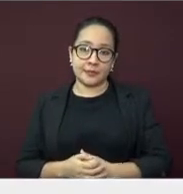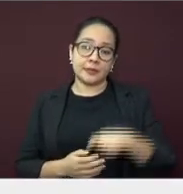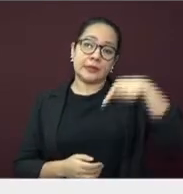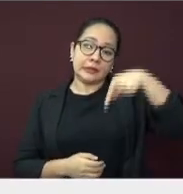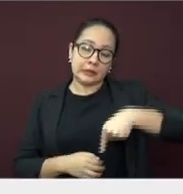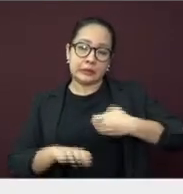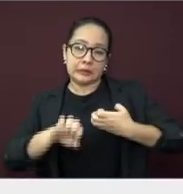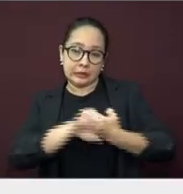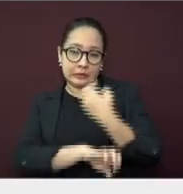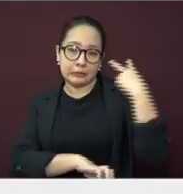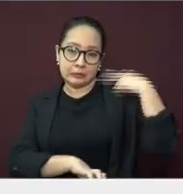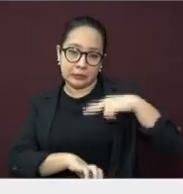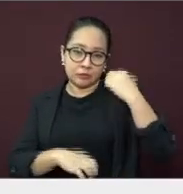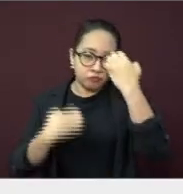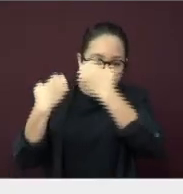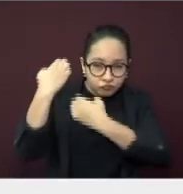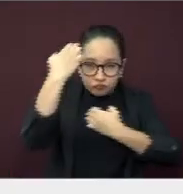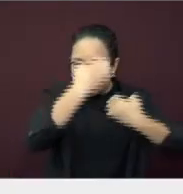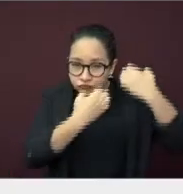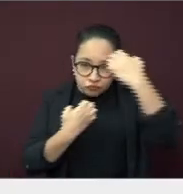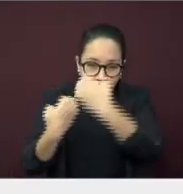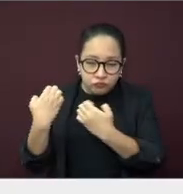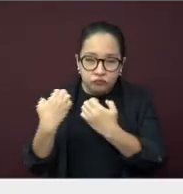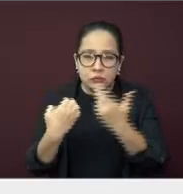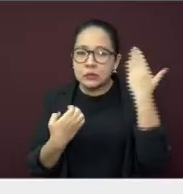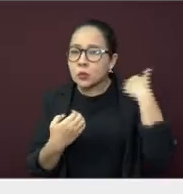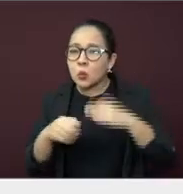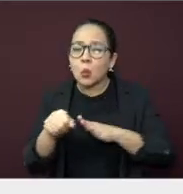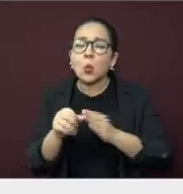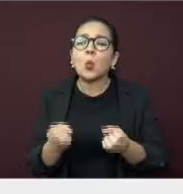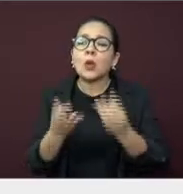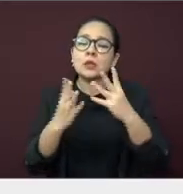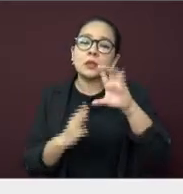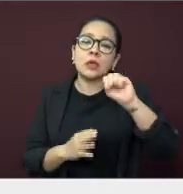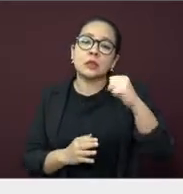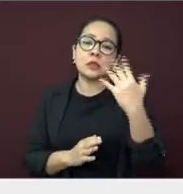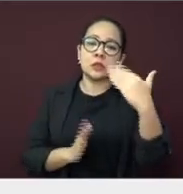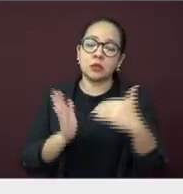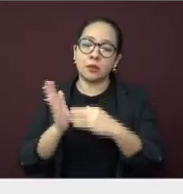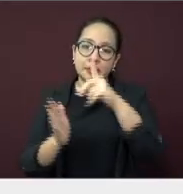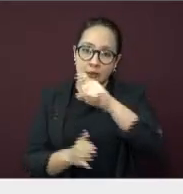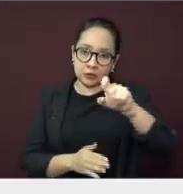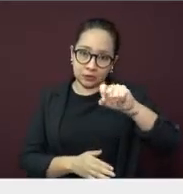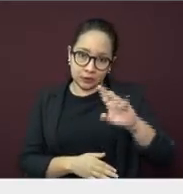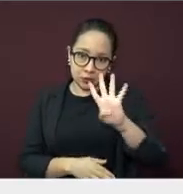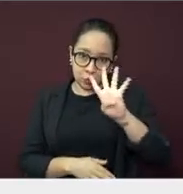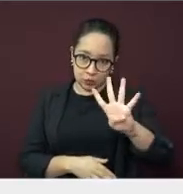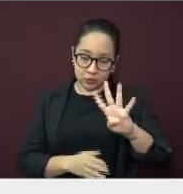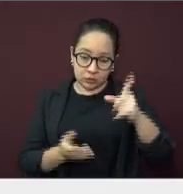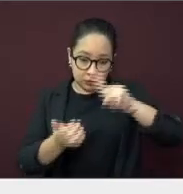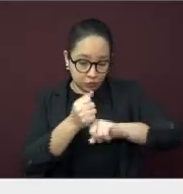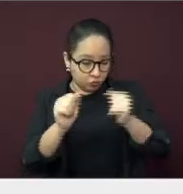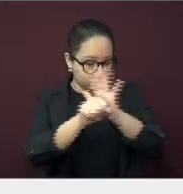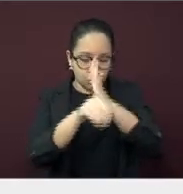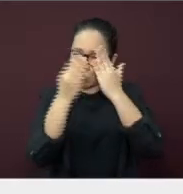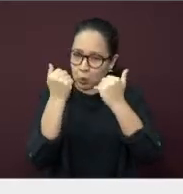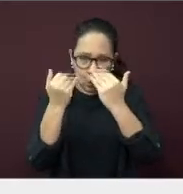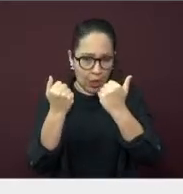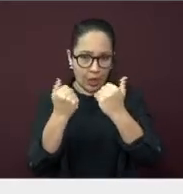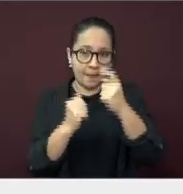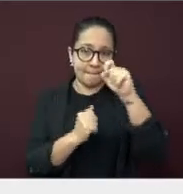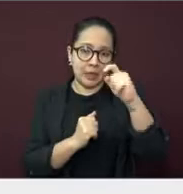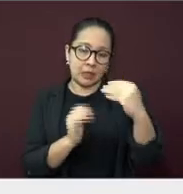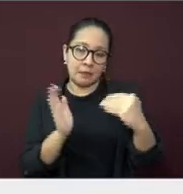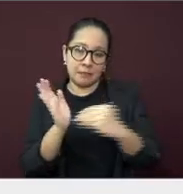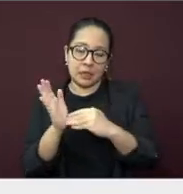estado los casos estudiados ascienden a 65 mil 124 negativos 20 mil